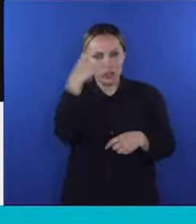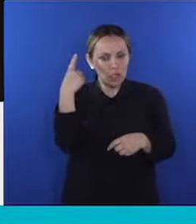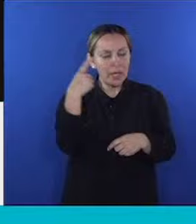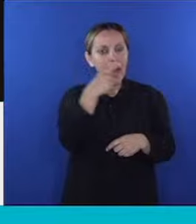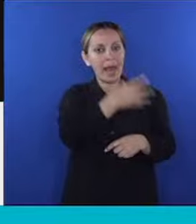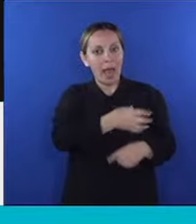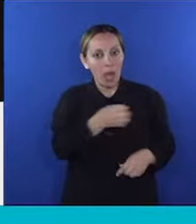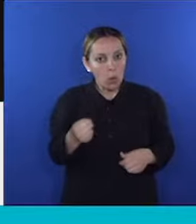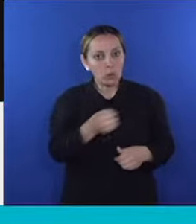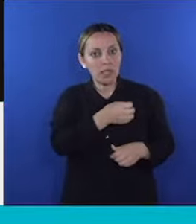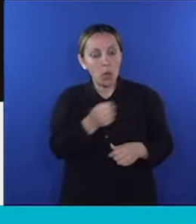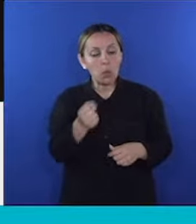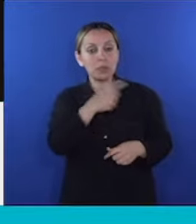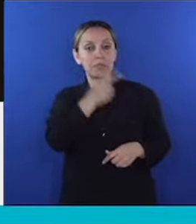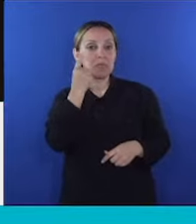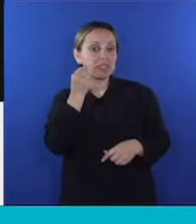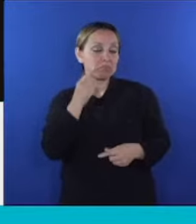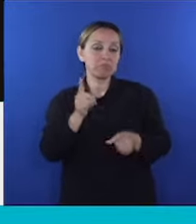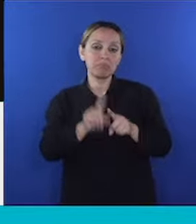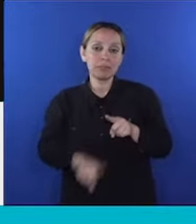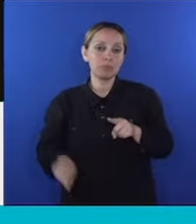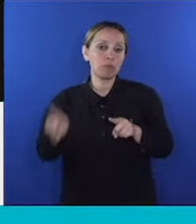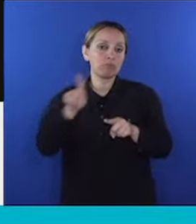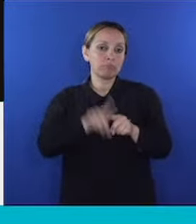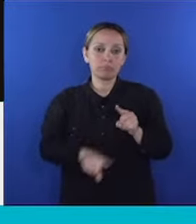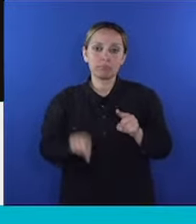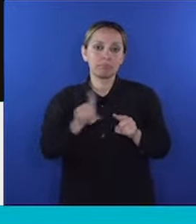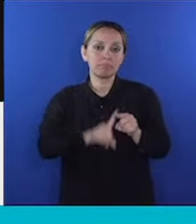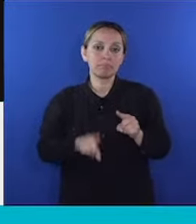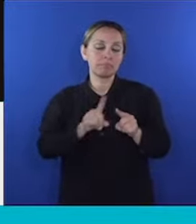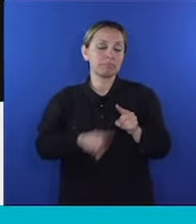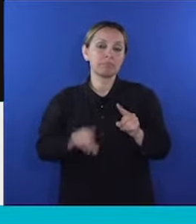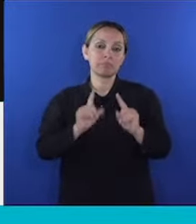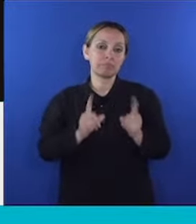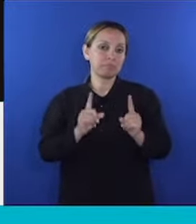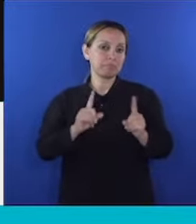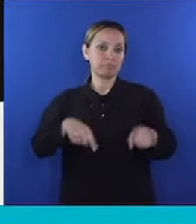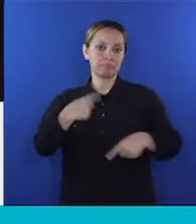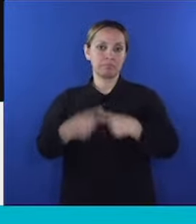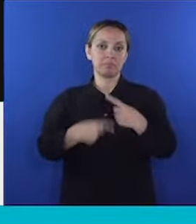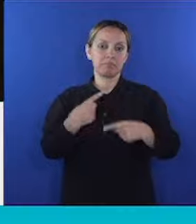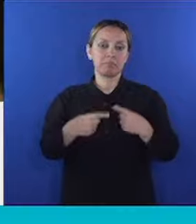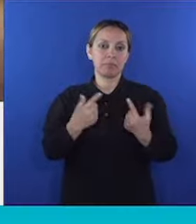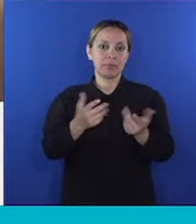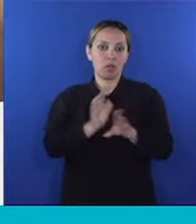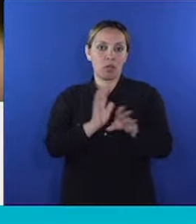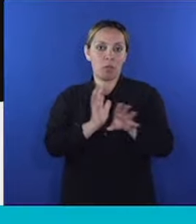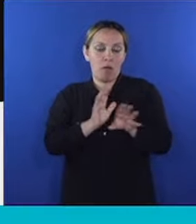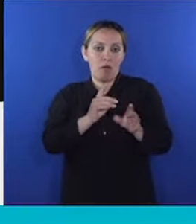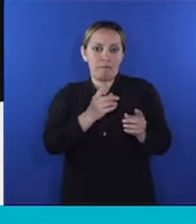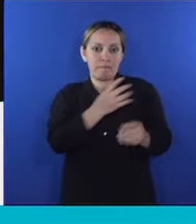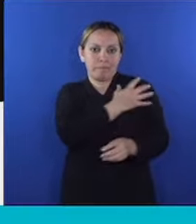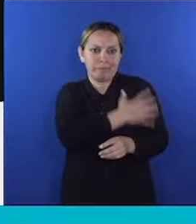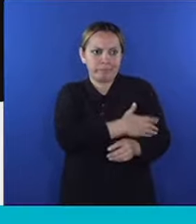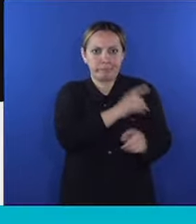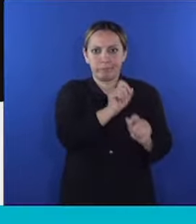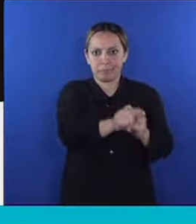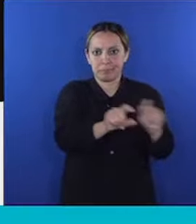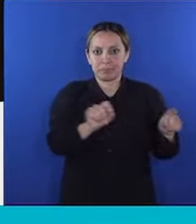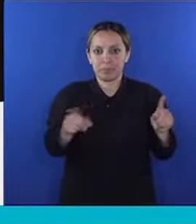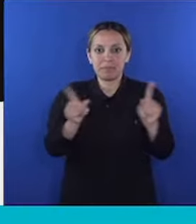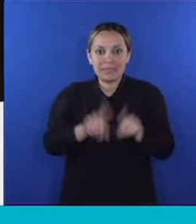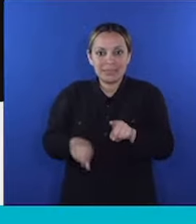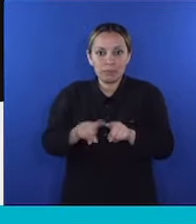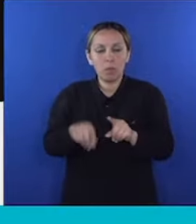ninguna política que lo diferencie está aplicando este ajuste y este y repartiendo la pobreza pero tampoco entiendo